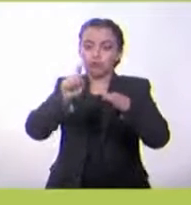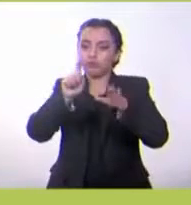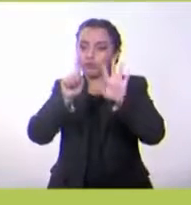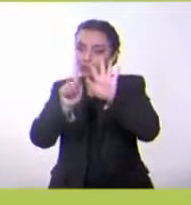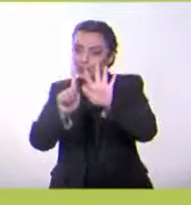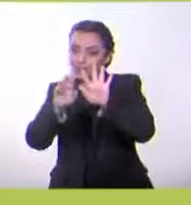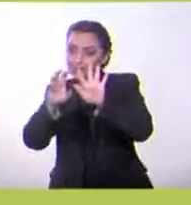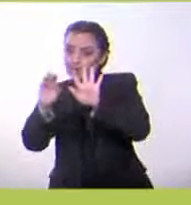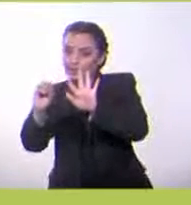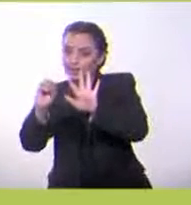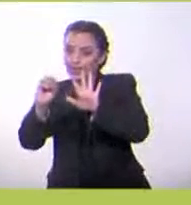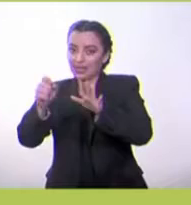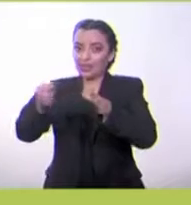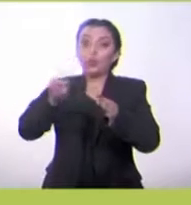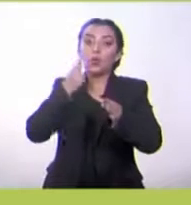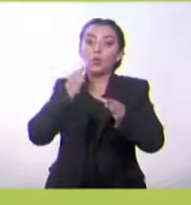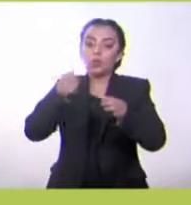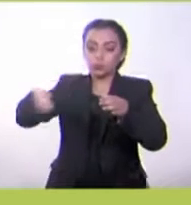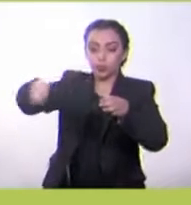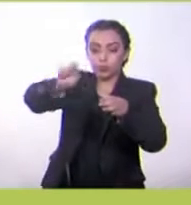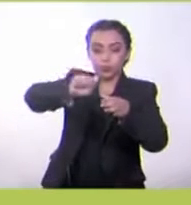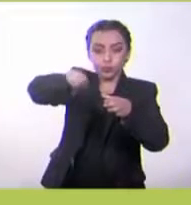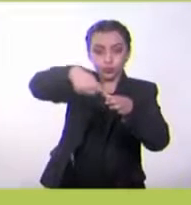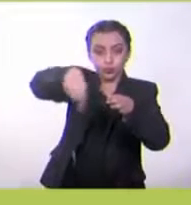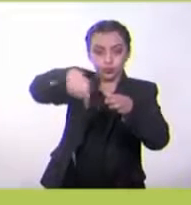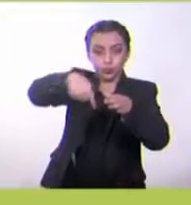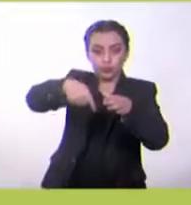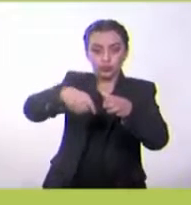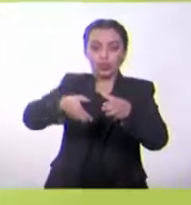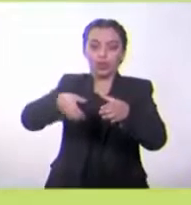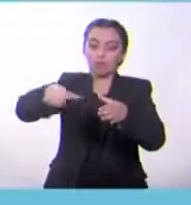y 960 gramos de agua?